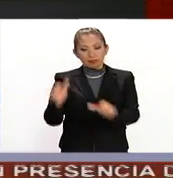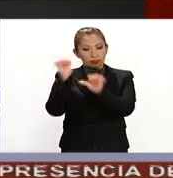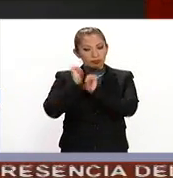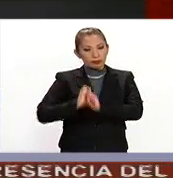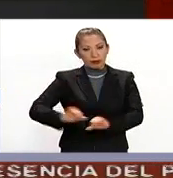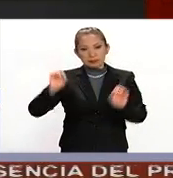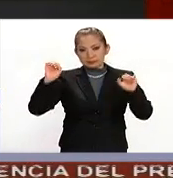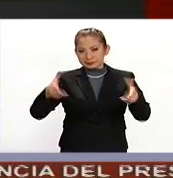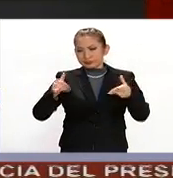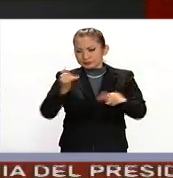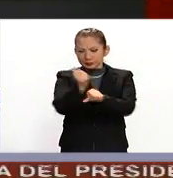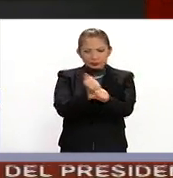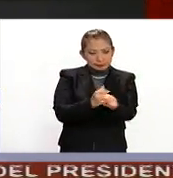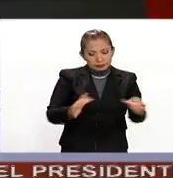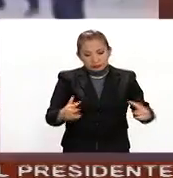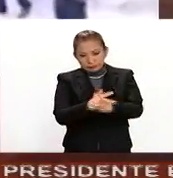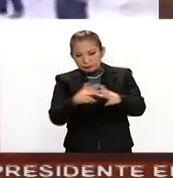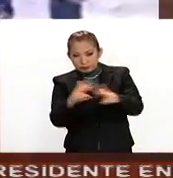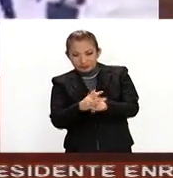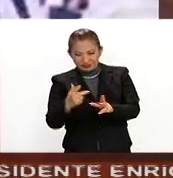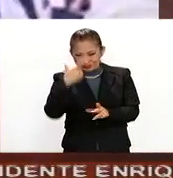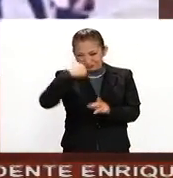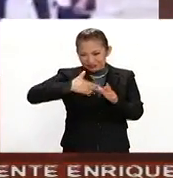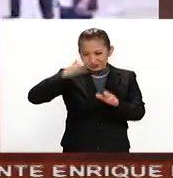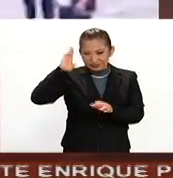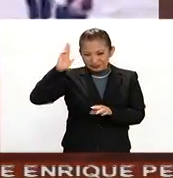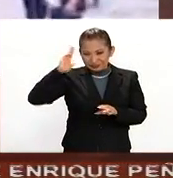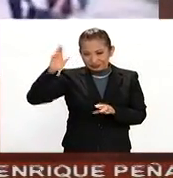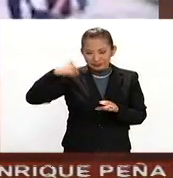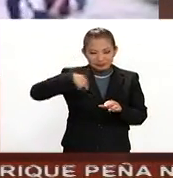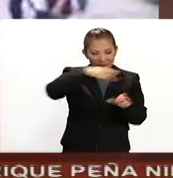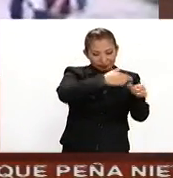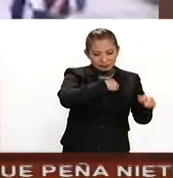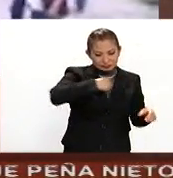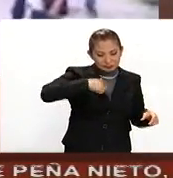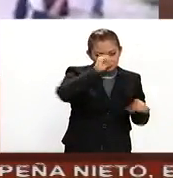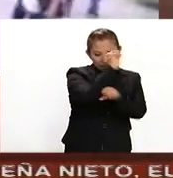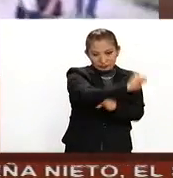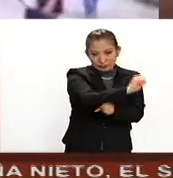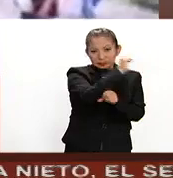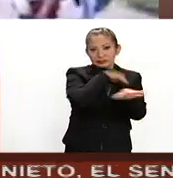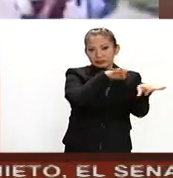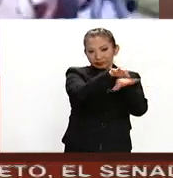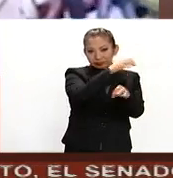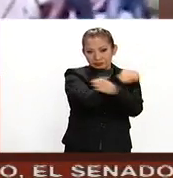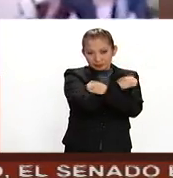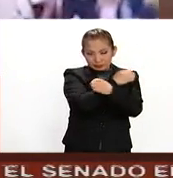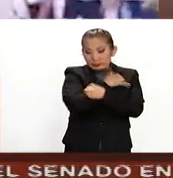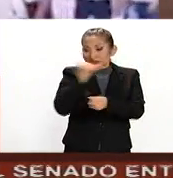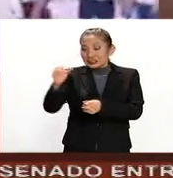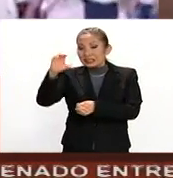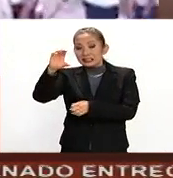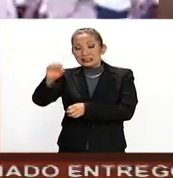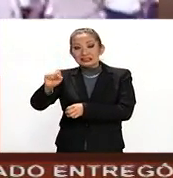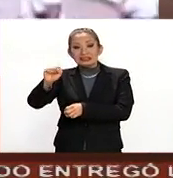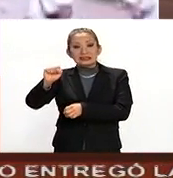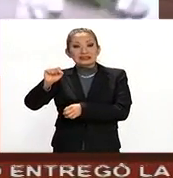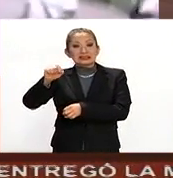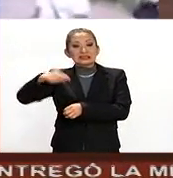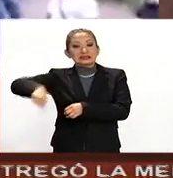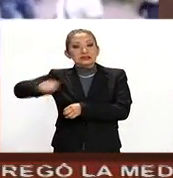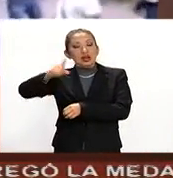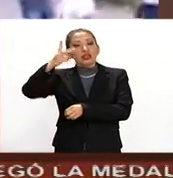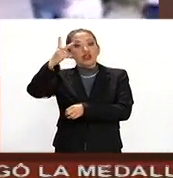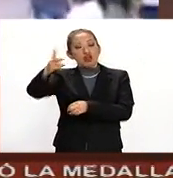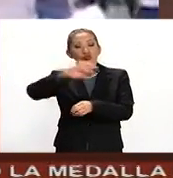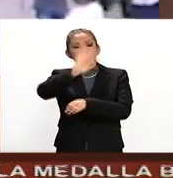Autoridades de Chiapas investigan el enfrentamiento ocurrido la noche del miércoles entre integrantes del Sindicato Nacional de Trabajadores de la Educación y la CENTE, que dejó